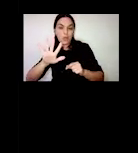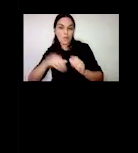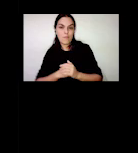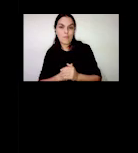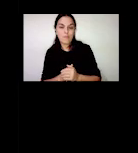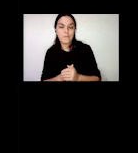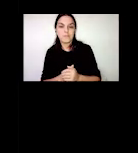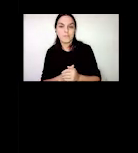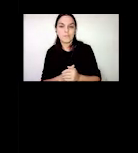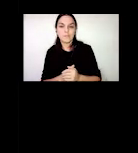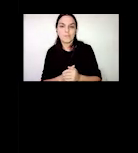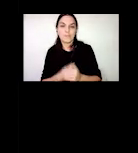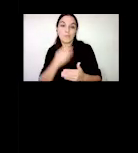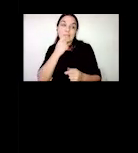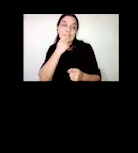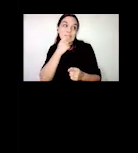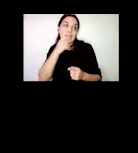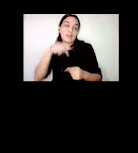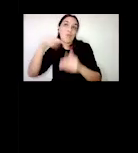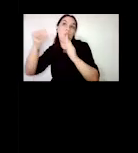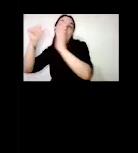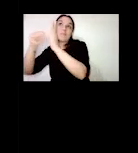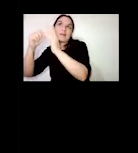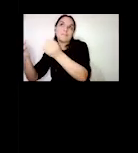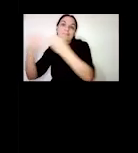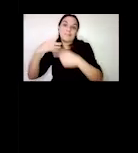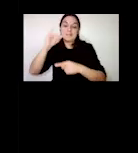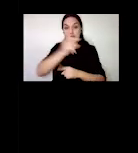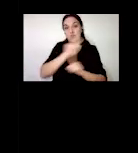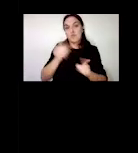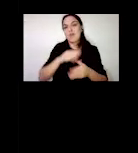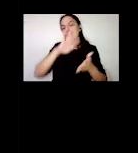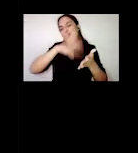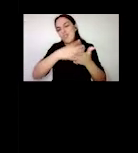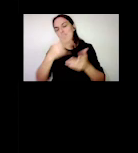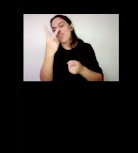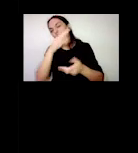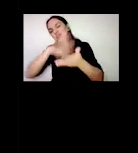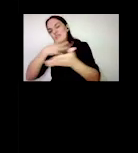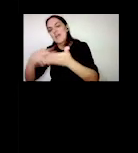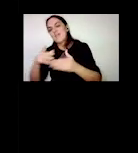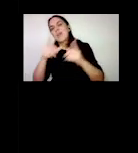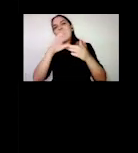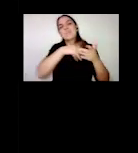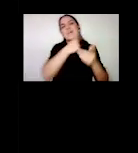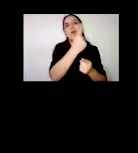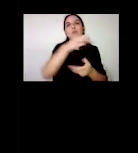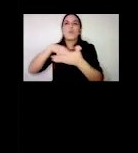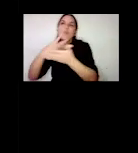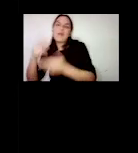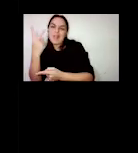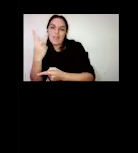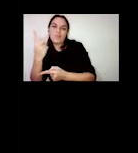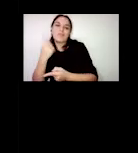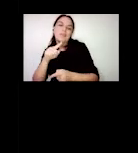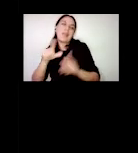si repatria o no. ¿Por qué? Porque tenemos dos tipos de tabla, lo que comúnmente en doctrina se llama tabla 1 y tabla 2. En realidad la ley no la llama